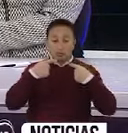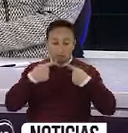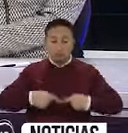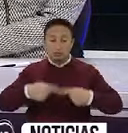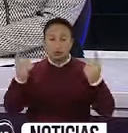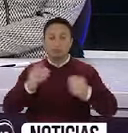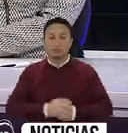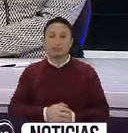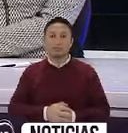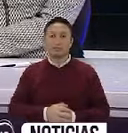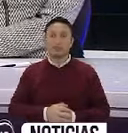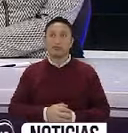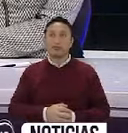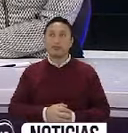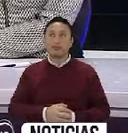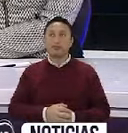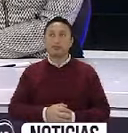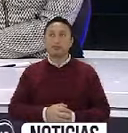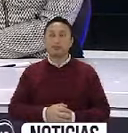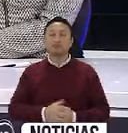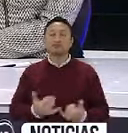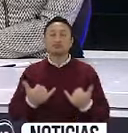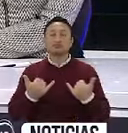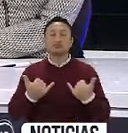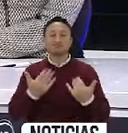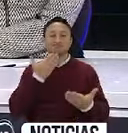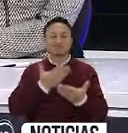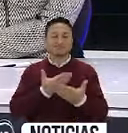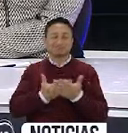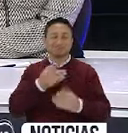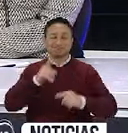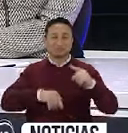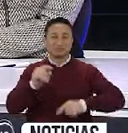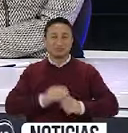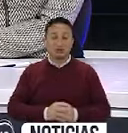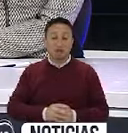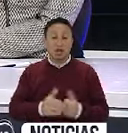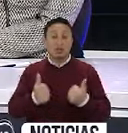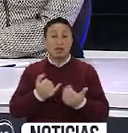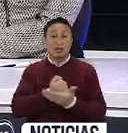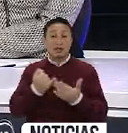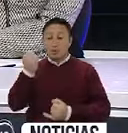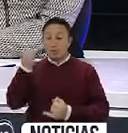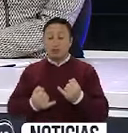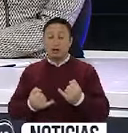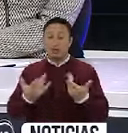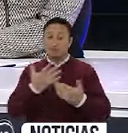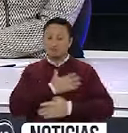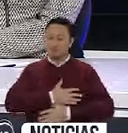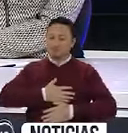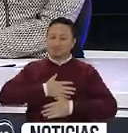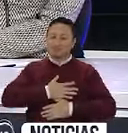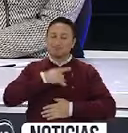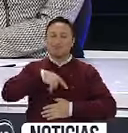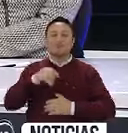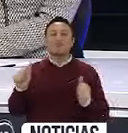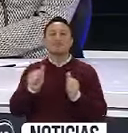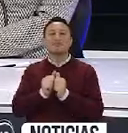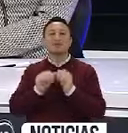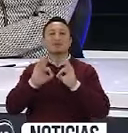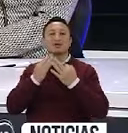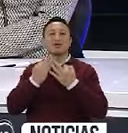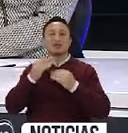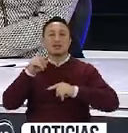respectivos en las diferentes zonas. Con eso nos despedimos, amigos, que tengan un buen fin de semana, que lo disfruten en compañía de